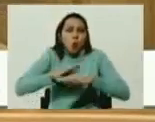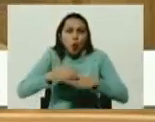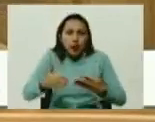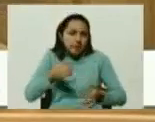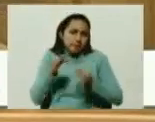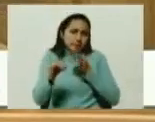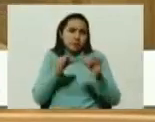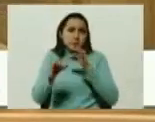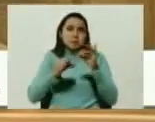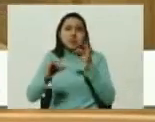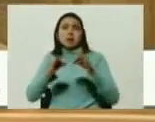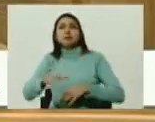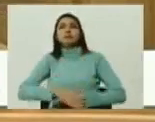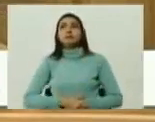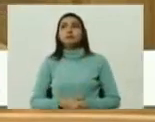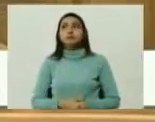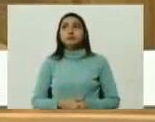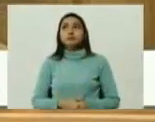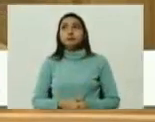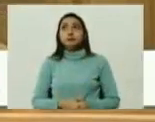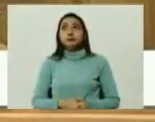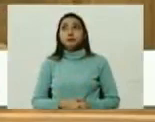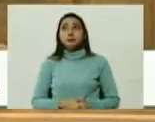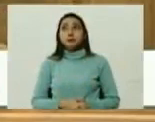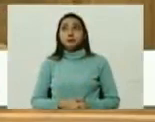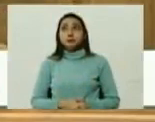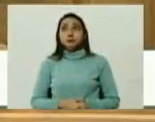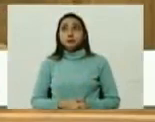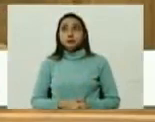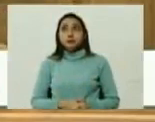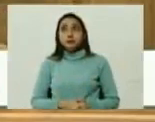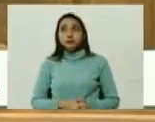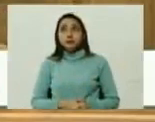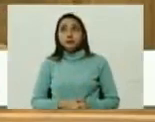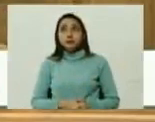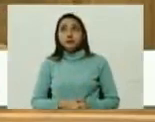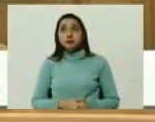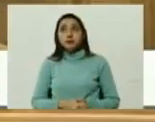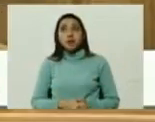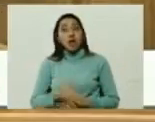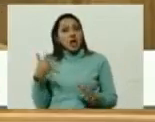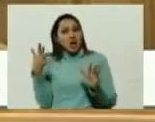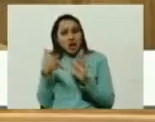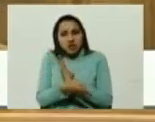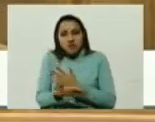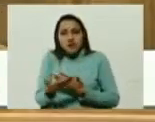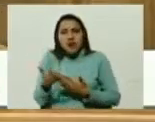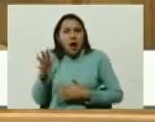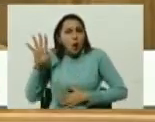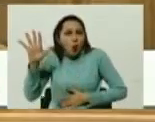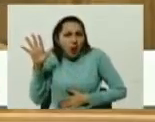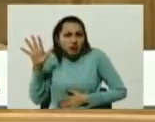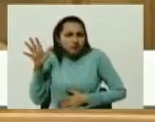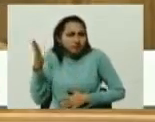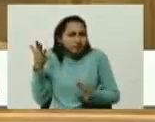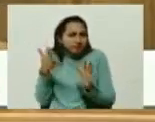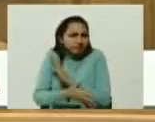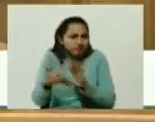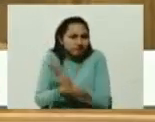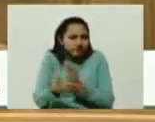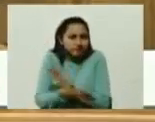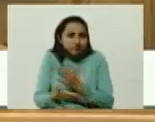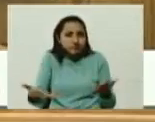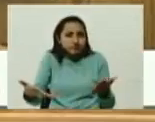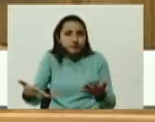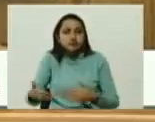qué en primer lugar inspirados en lo que significa el jurar qué significa jurar